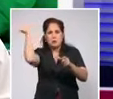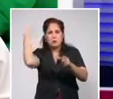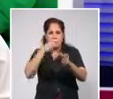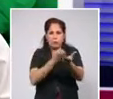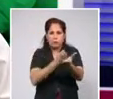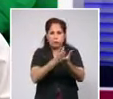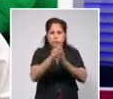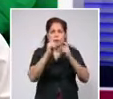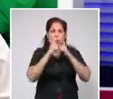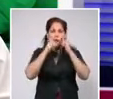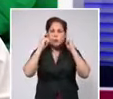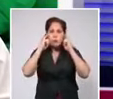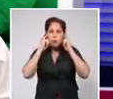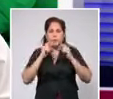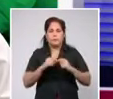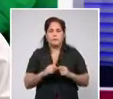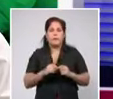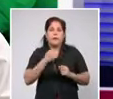logre 70 o